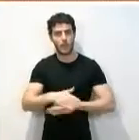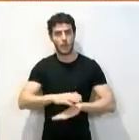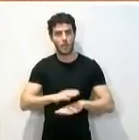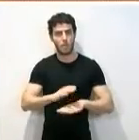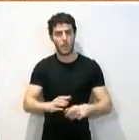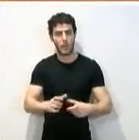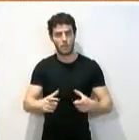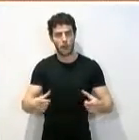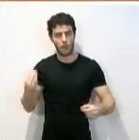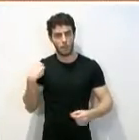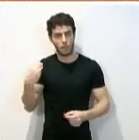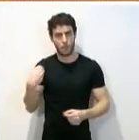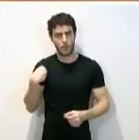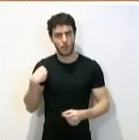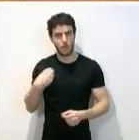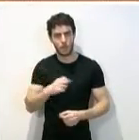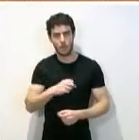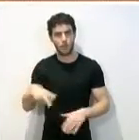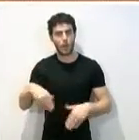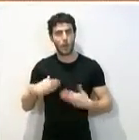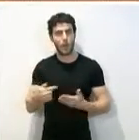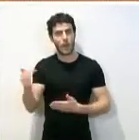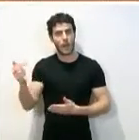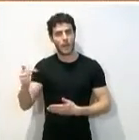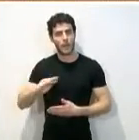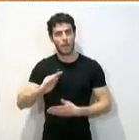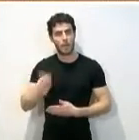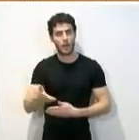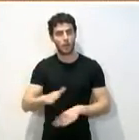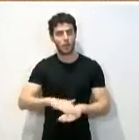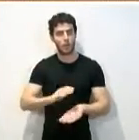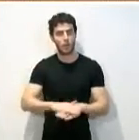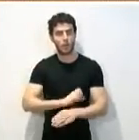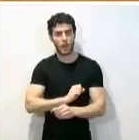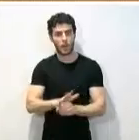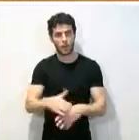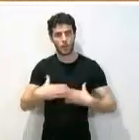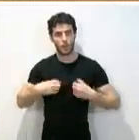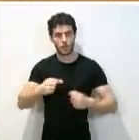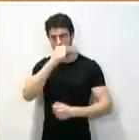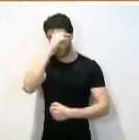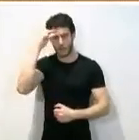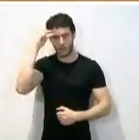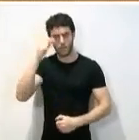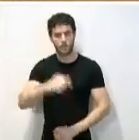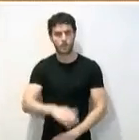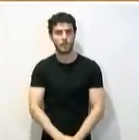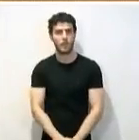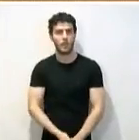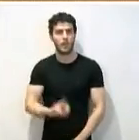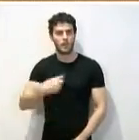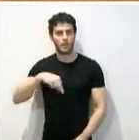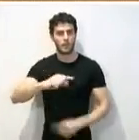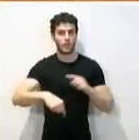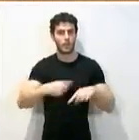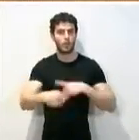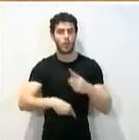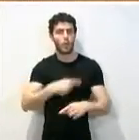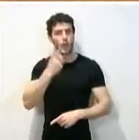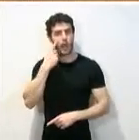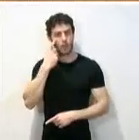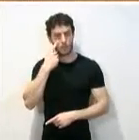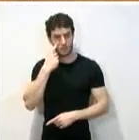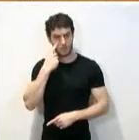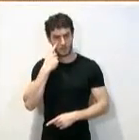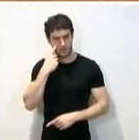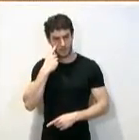cifras se encuentra el negativo impacto que ha tenido la pandemia en la salud mental. Lo oímos todos los días, lo decimos todos